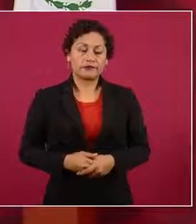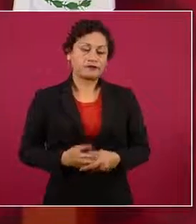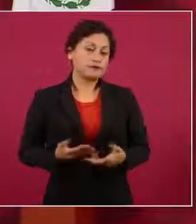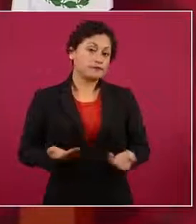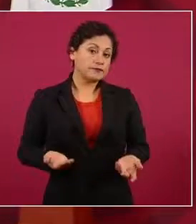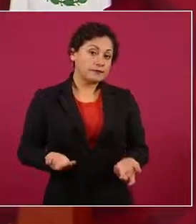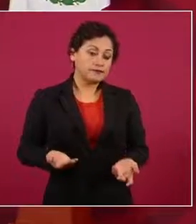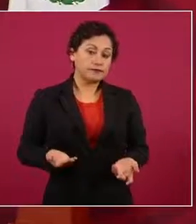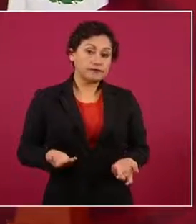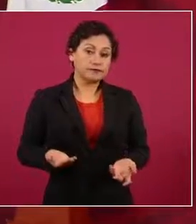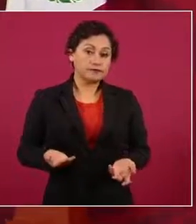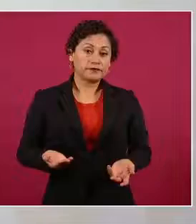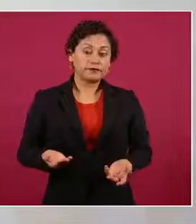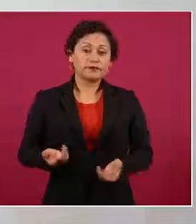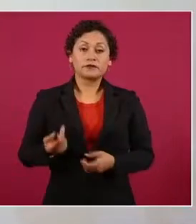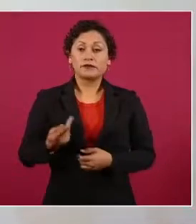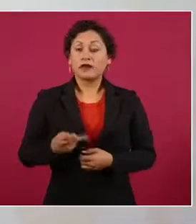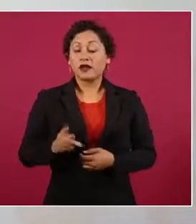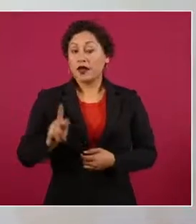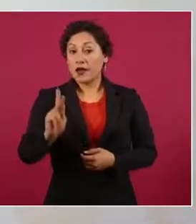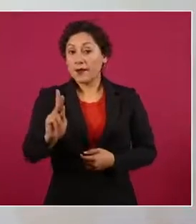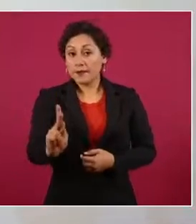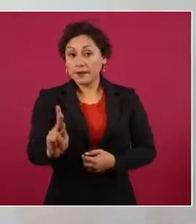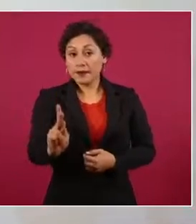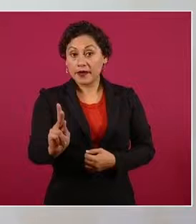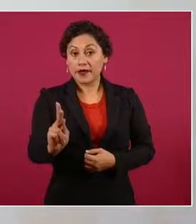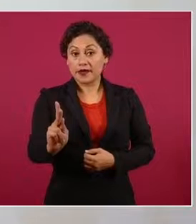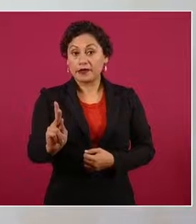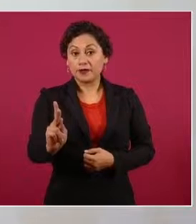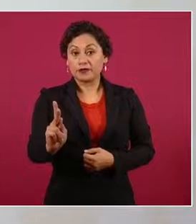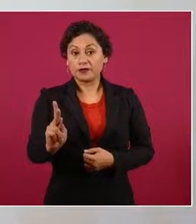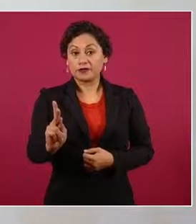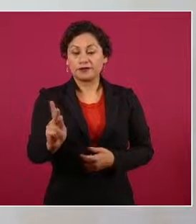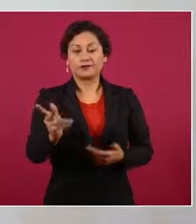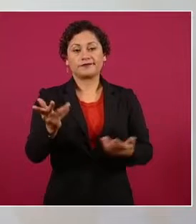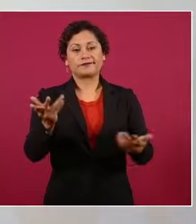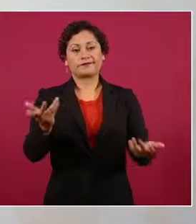Pero cuando se entiende que el poder